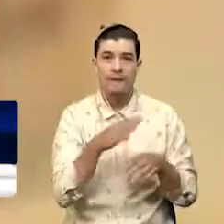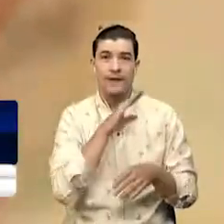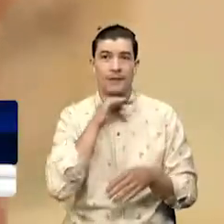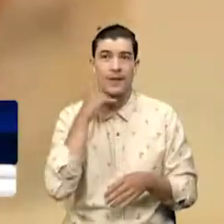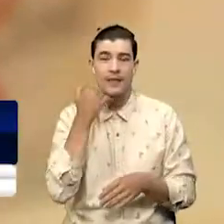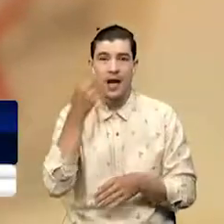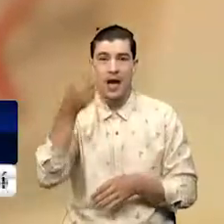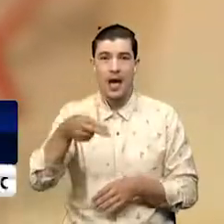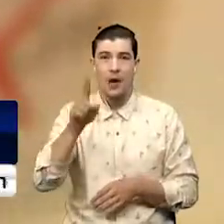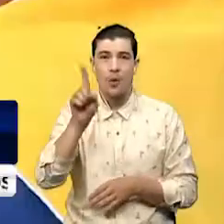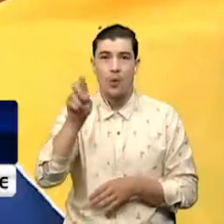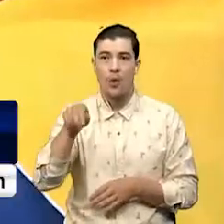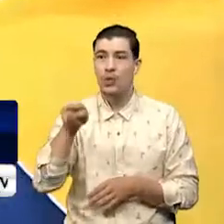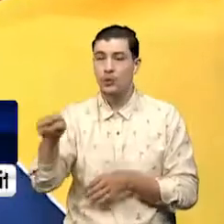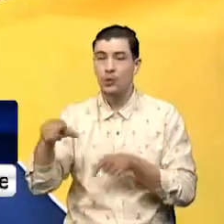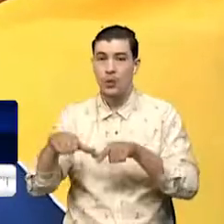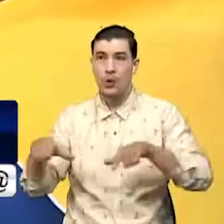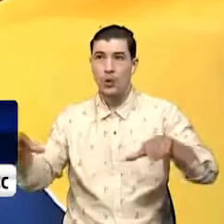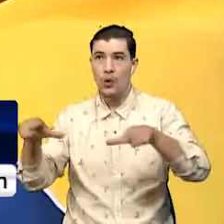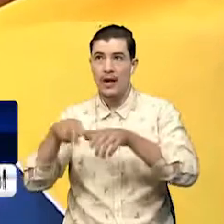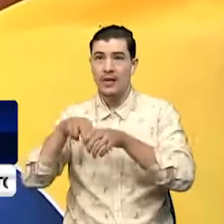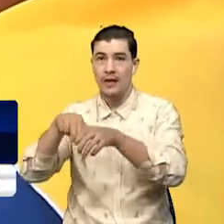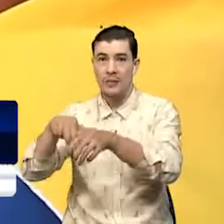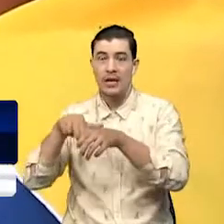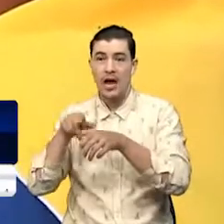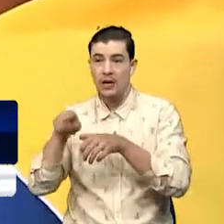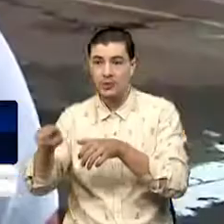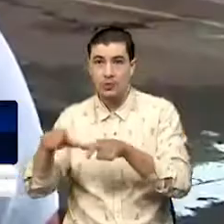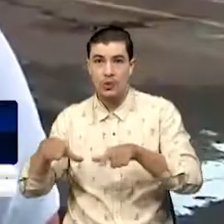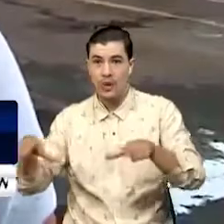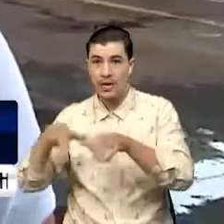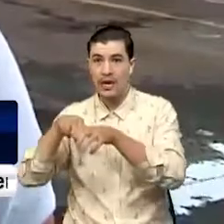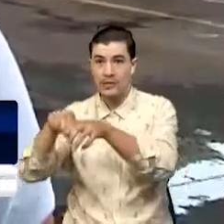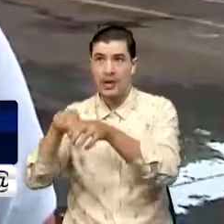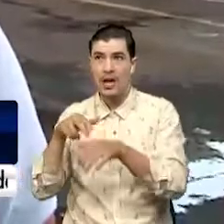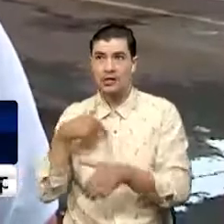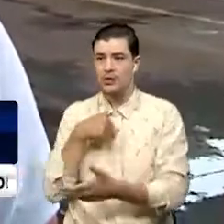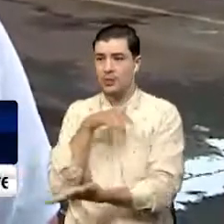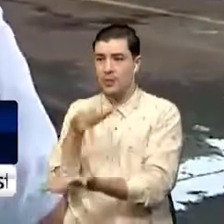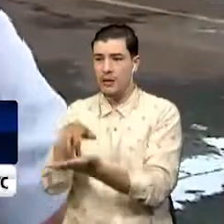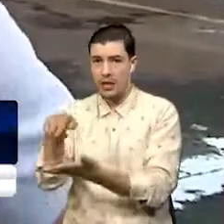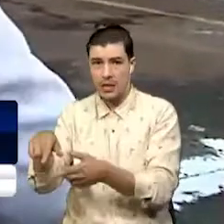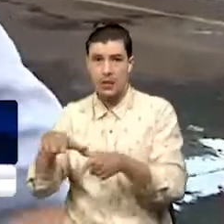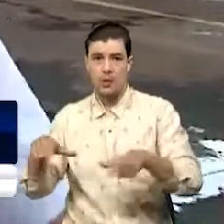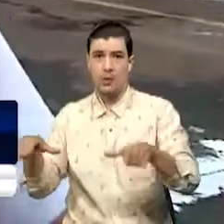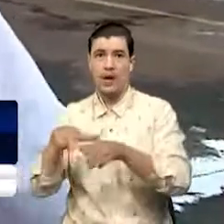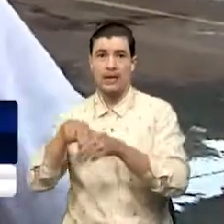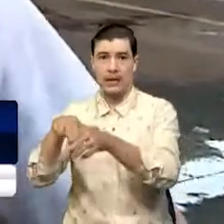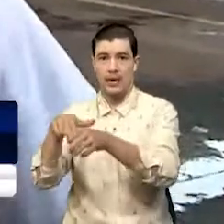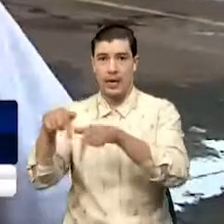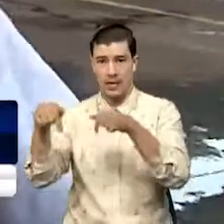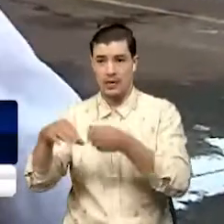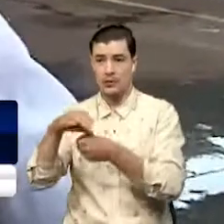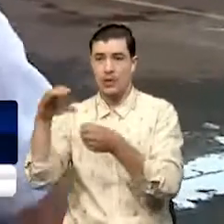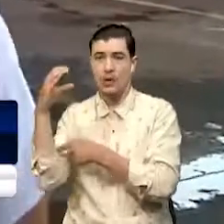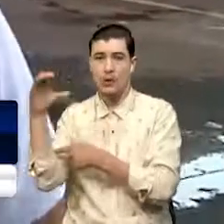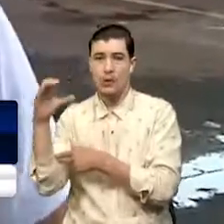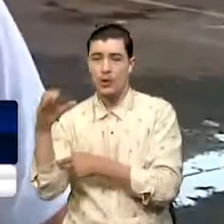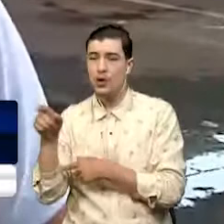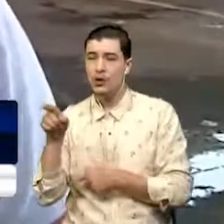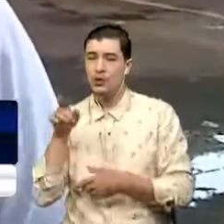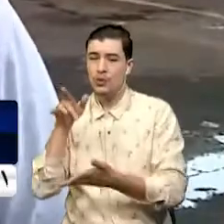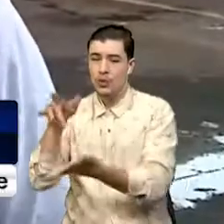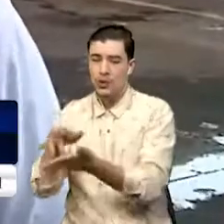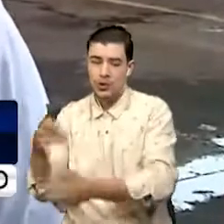menos en el punto de vacunación de la terminal de pasajeros de cúcuta vengo a vacunarme aquí en el terminal para lo la gripa que